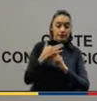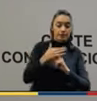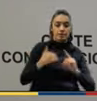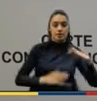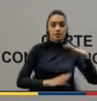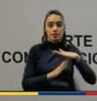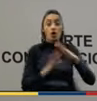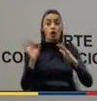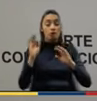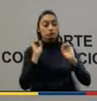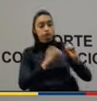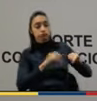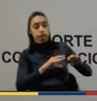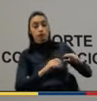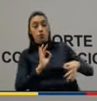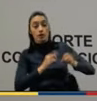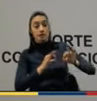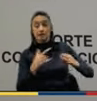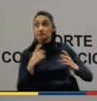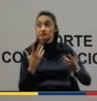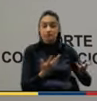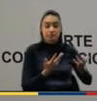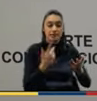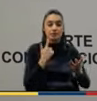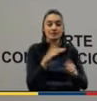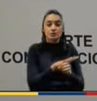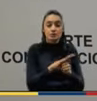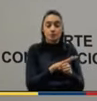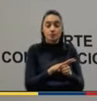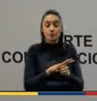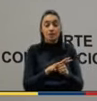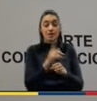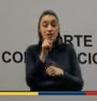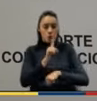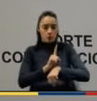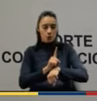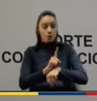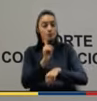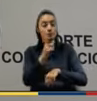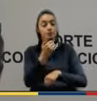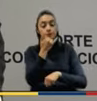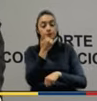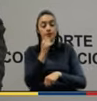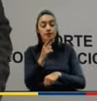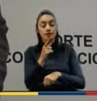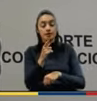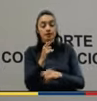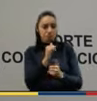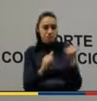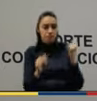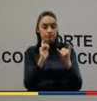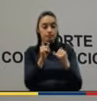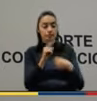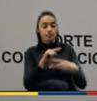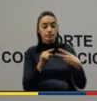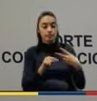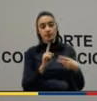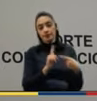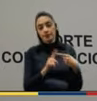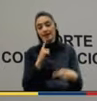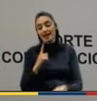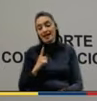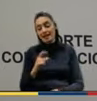del sistema judicial colombiano. Dado que me queda un minuto, quiero referirme a dos temas finales. Lo primero, aquí se apela al tema de los líderes